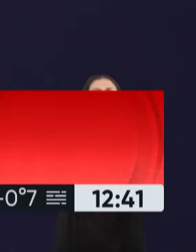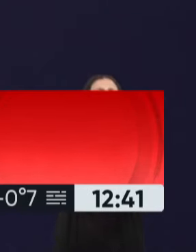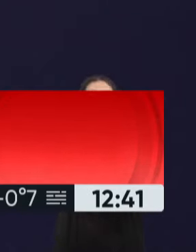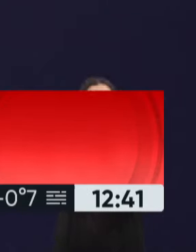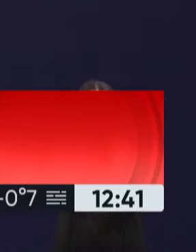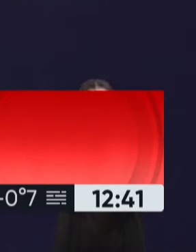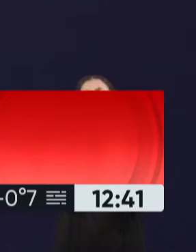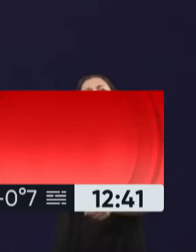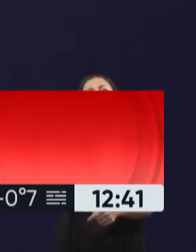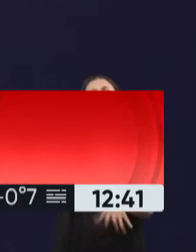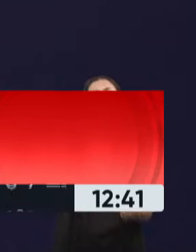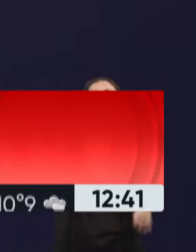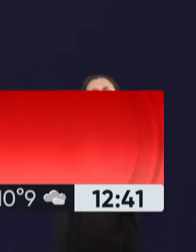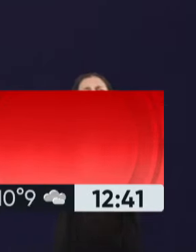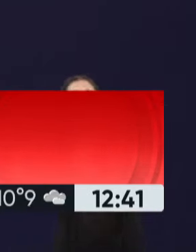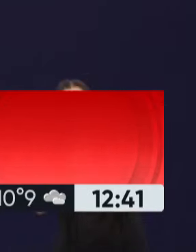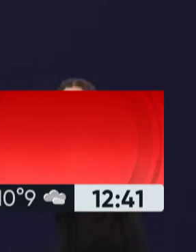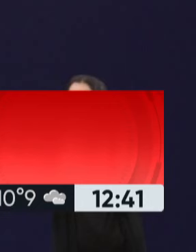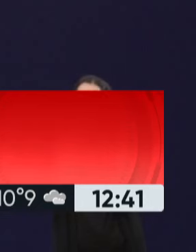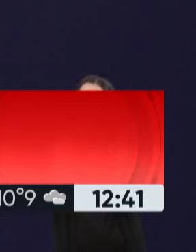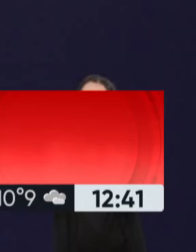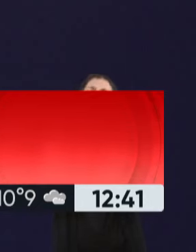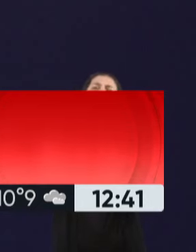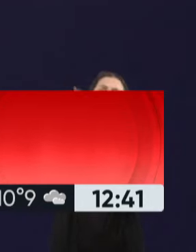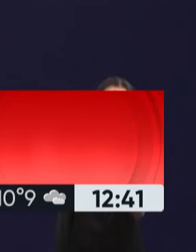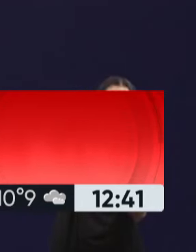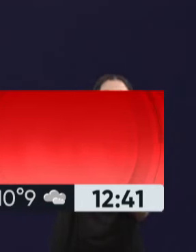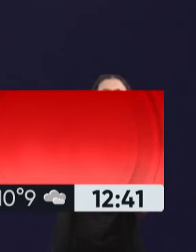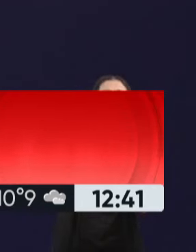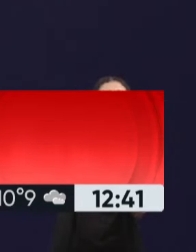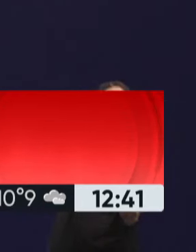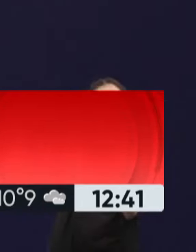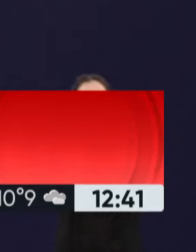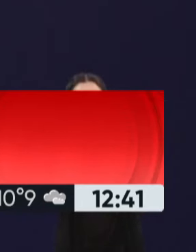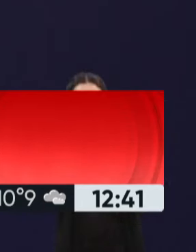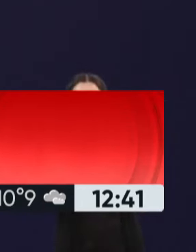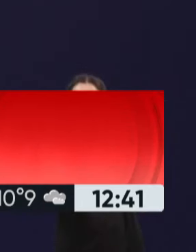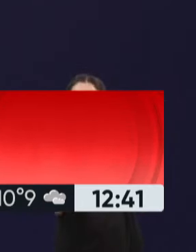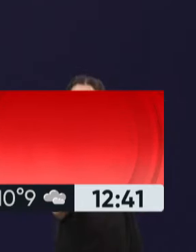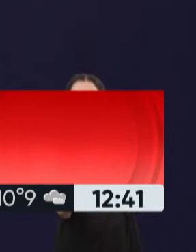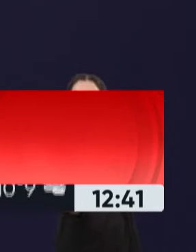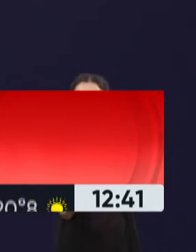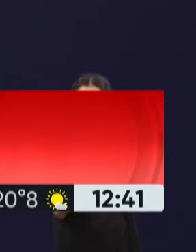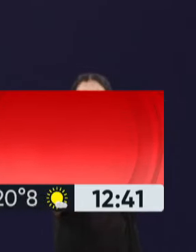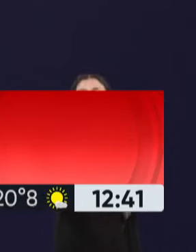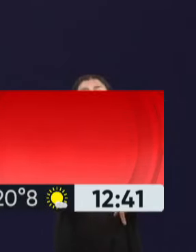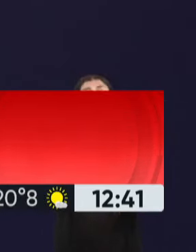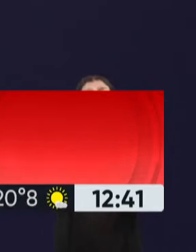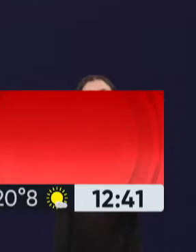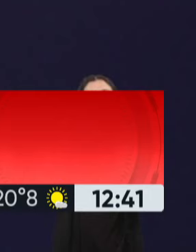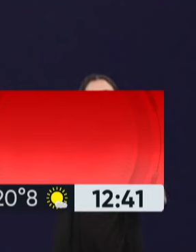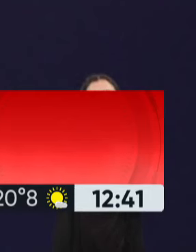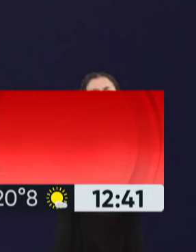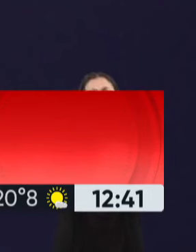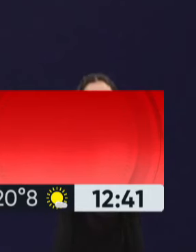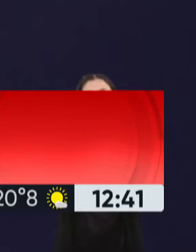cambio de domicilio. Esto es sumamente importante. Se modifican los plazos de las